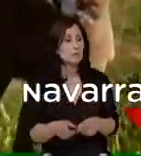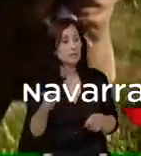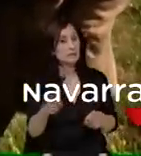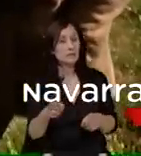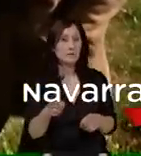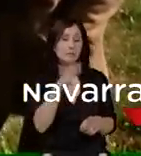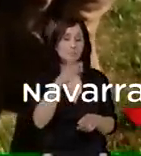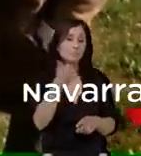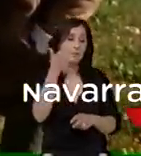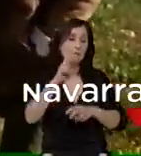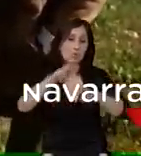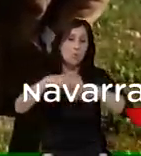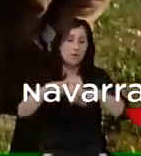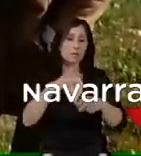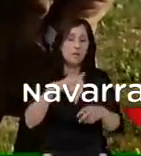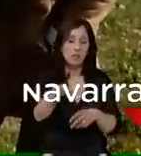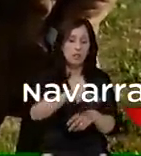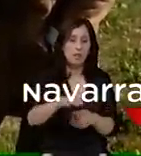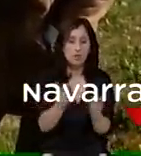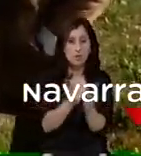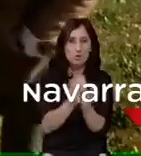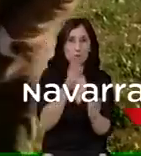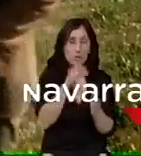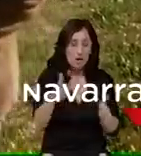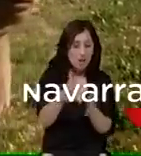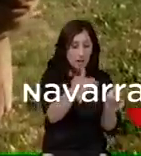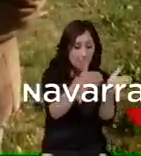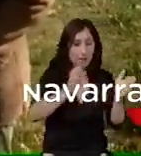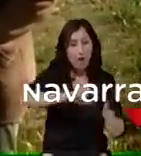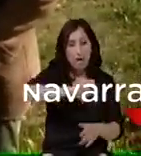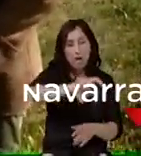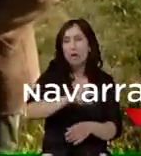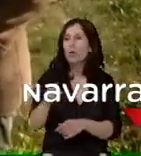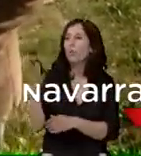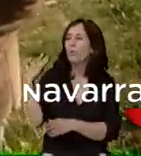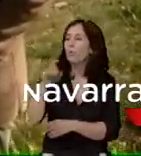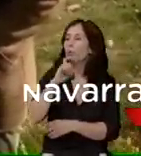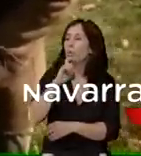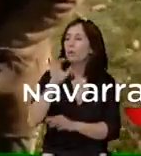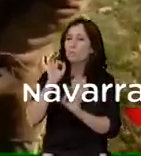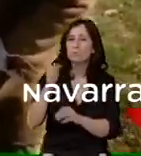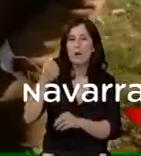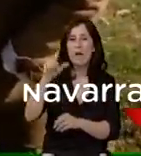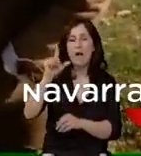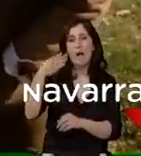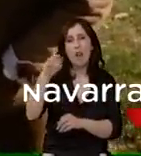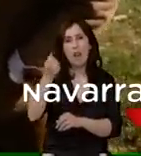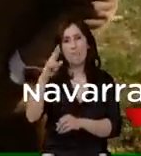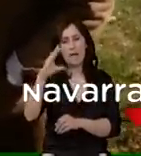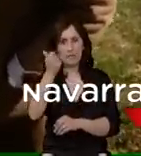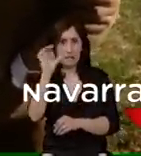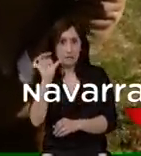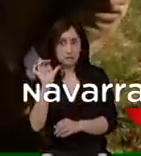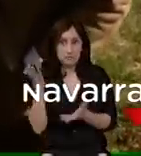para estar más por el huerto y para estar por aquí un ratico, pero para andar por caminos y... ¿Y tu padre cómo te crees que iba? ¿Con albarcas hace un montón de décadas? Pero